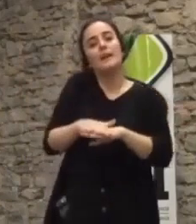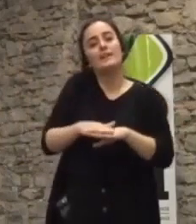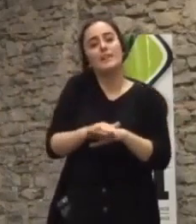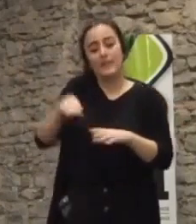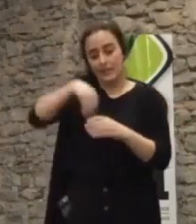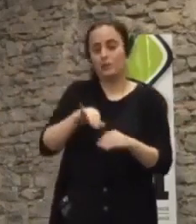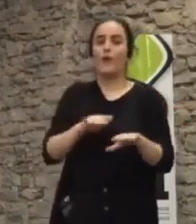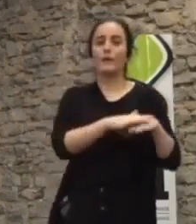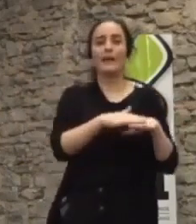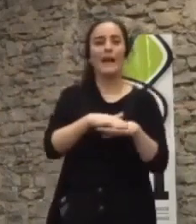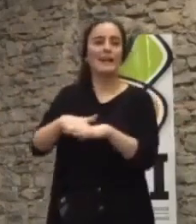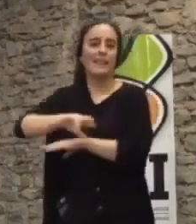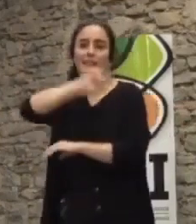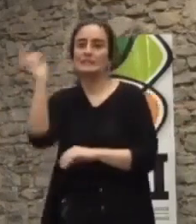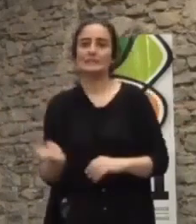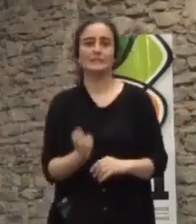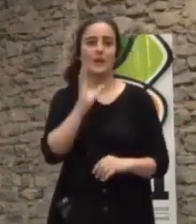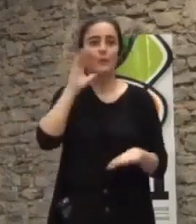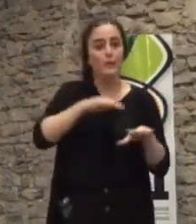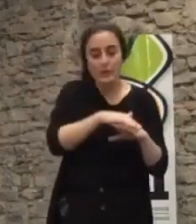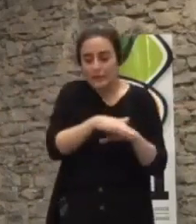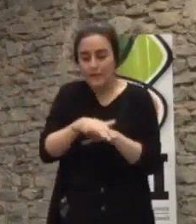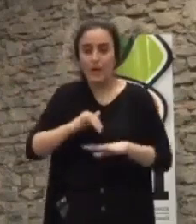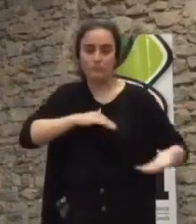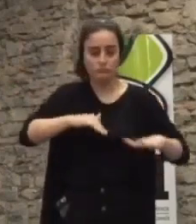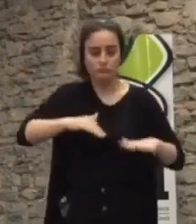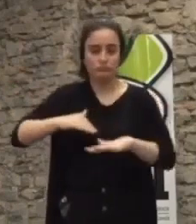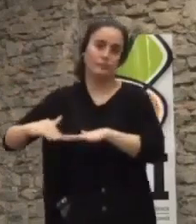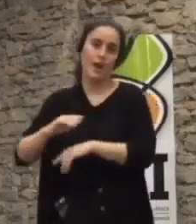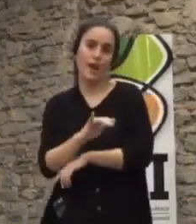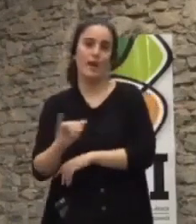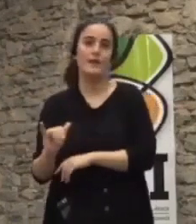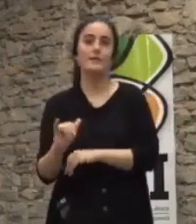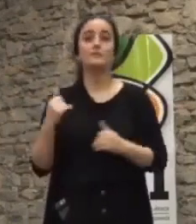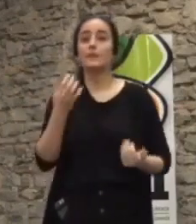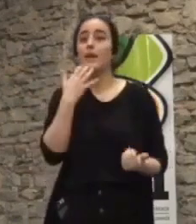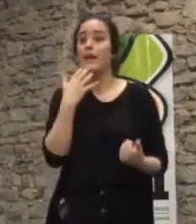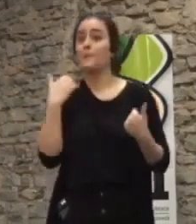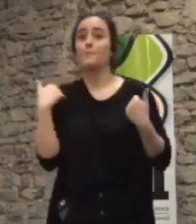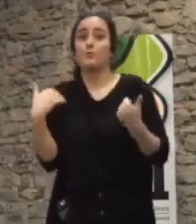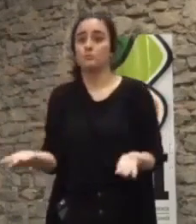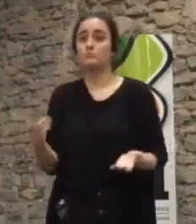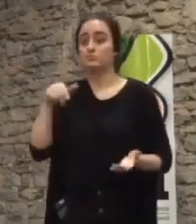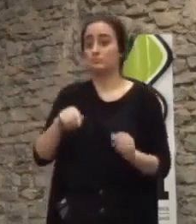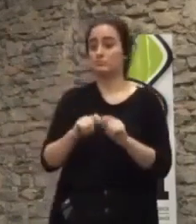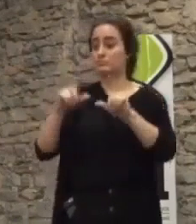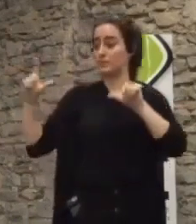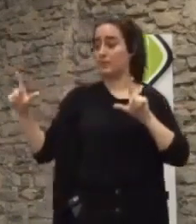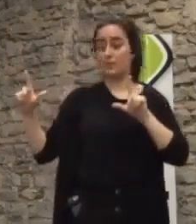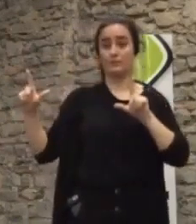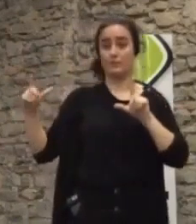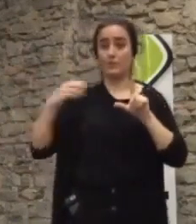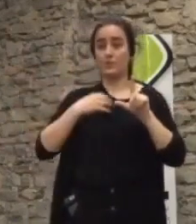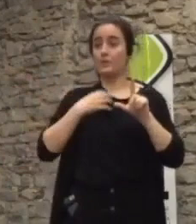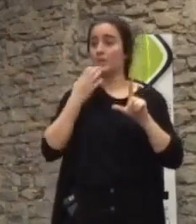redes. O sea, hay muchísimas redes que están funcionando. Y, bueno, un ejemplo de ello es que esta presentación no habría sido posible